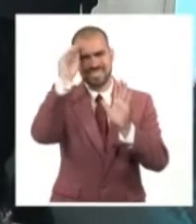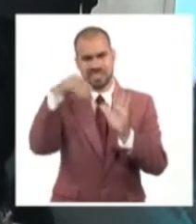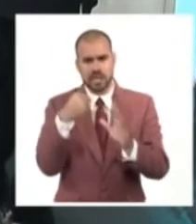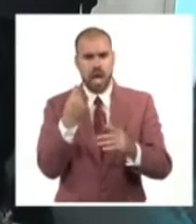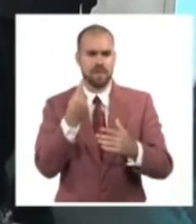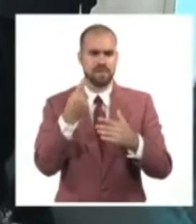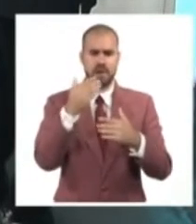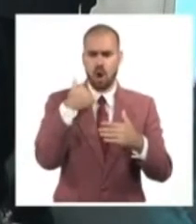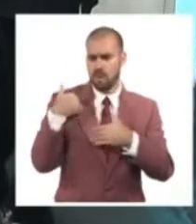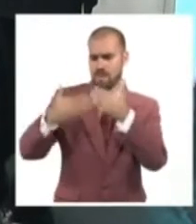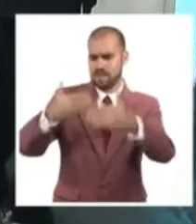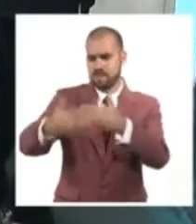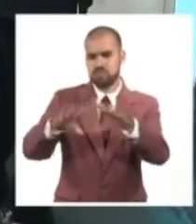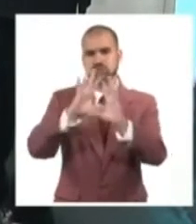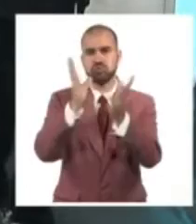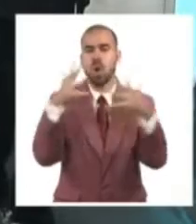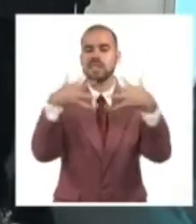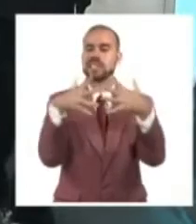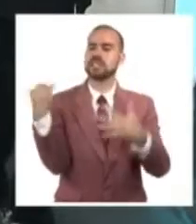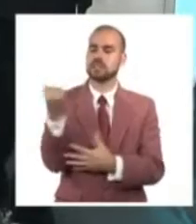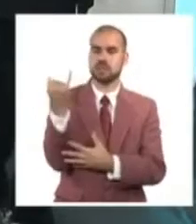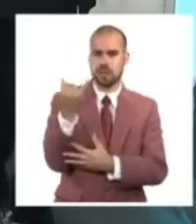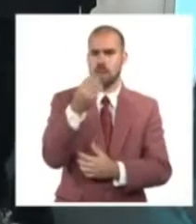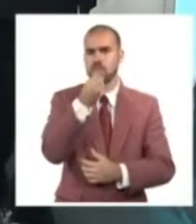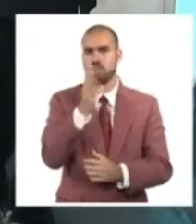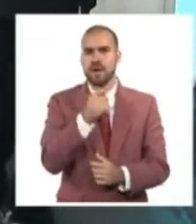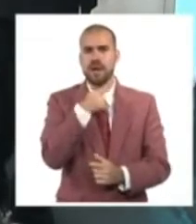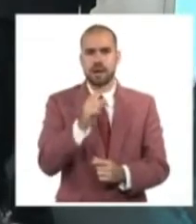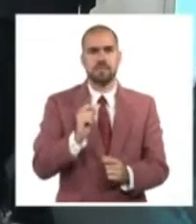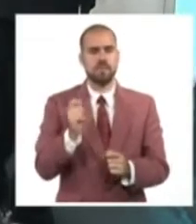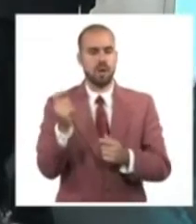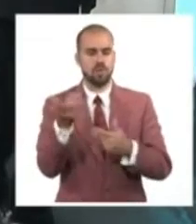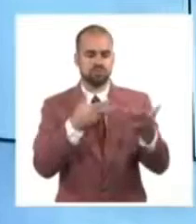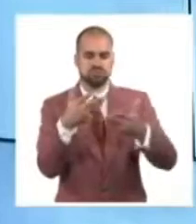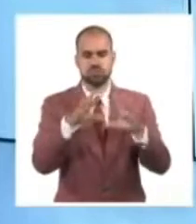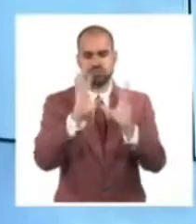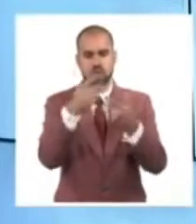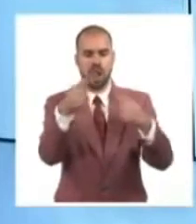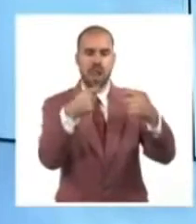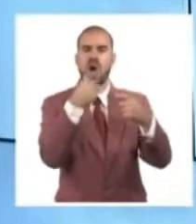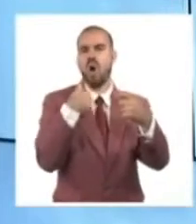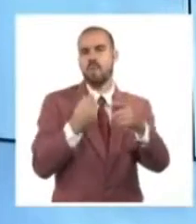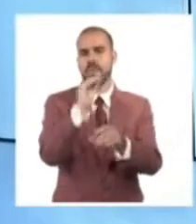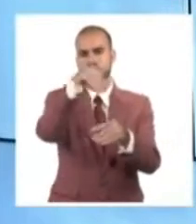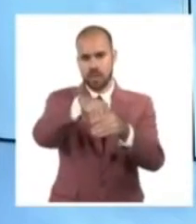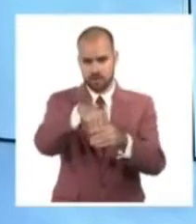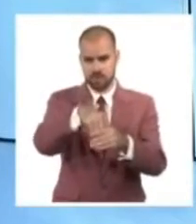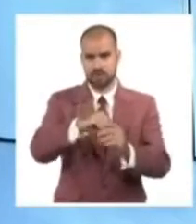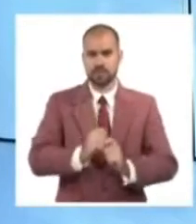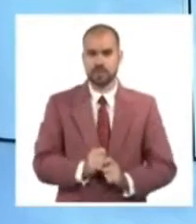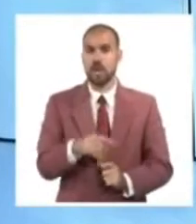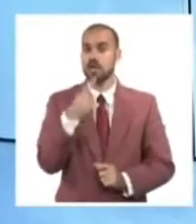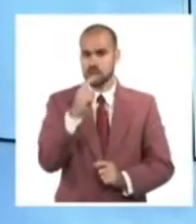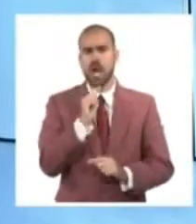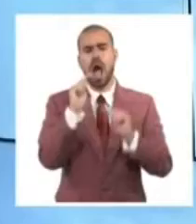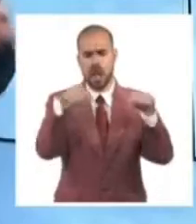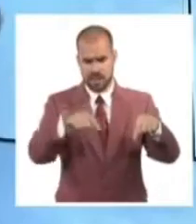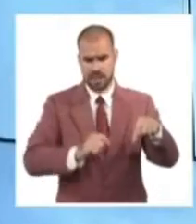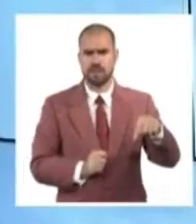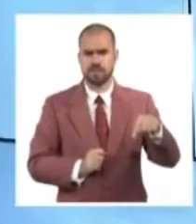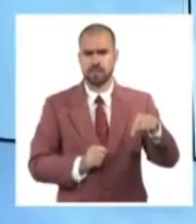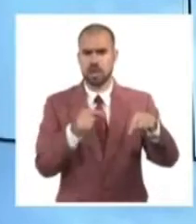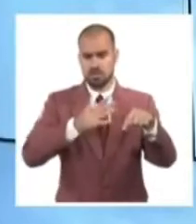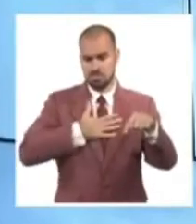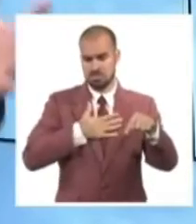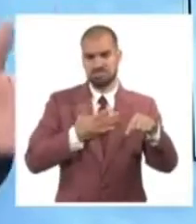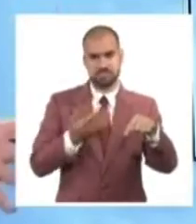de estas relaciones internacionales. De litigios que puedan darse en el ámbito mercantil. En el ámbito mercantil, que las tenemos hoy y que forman parte incluso de la